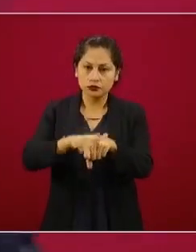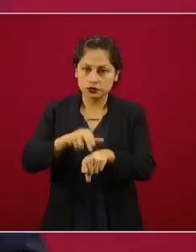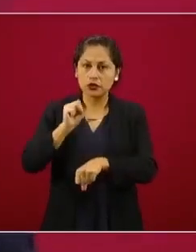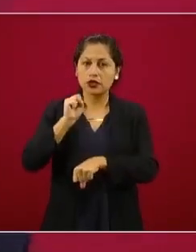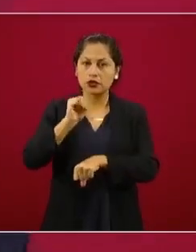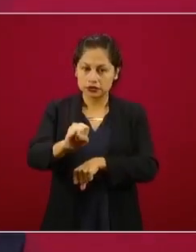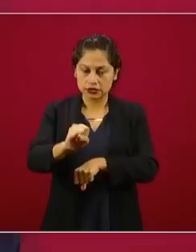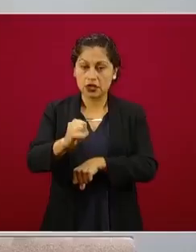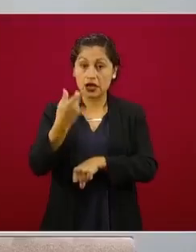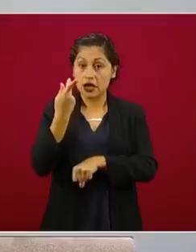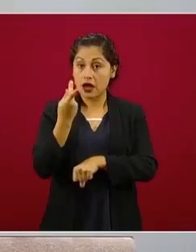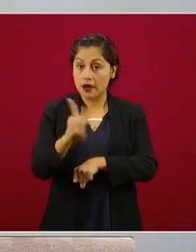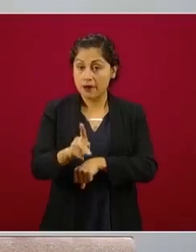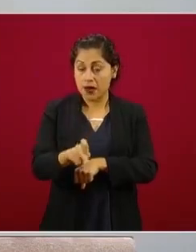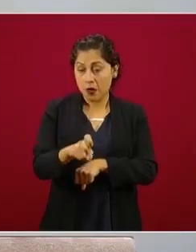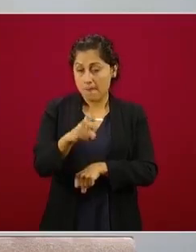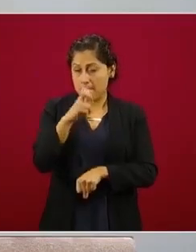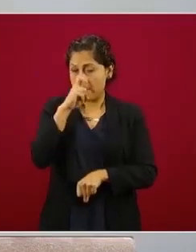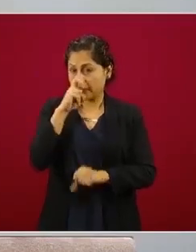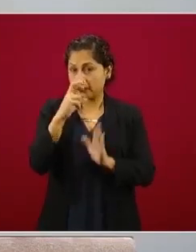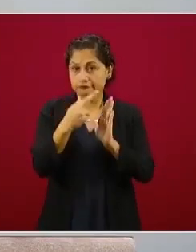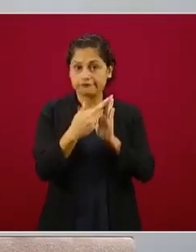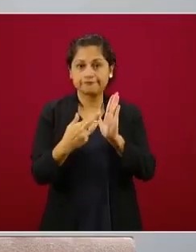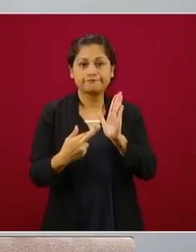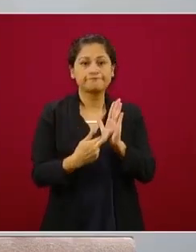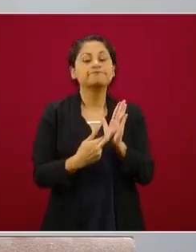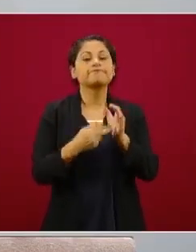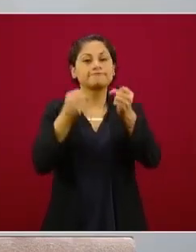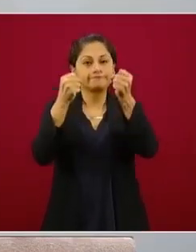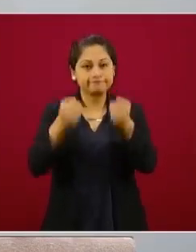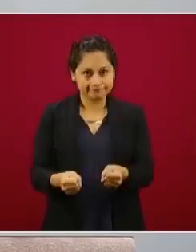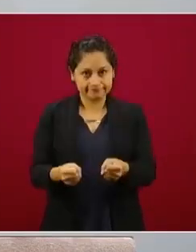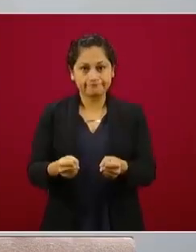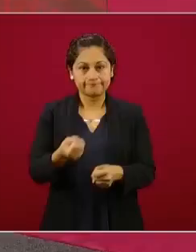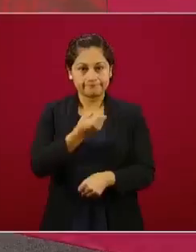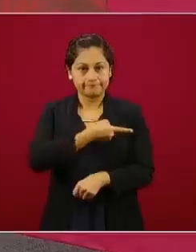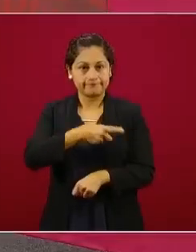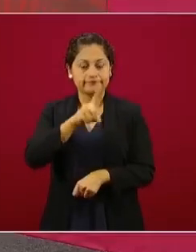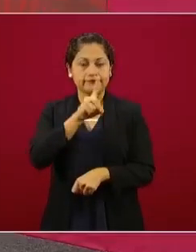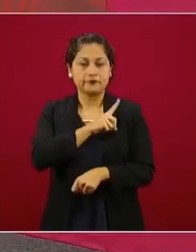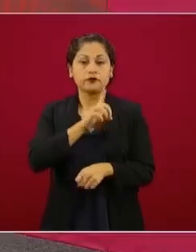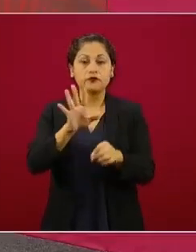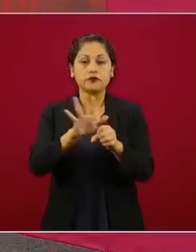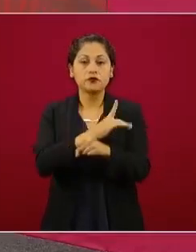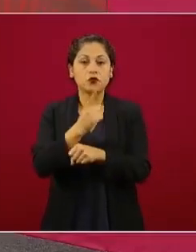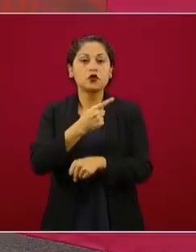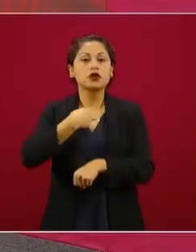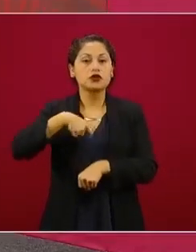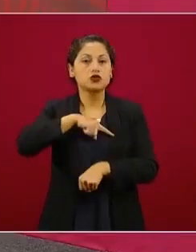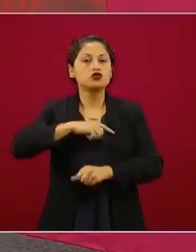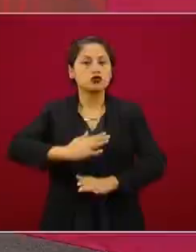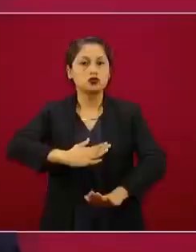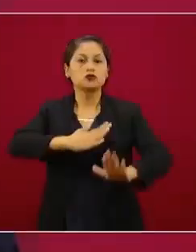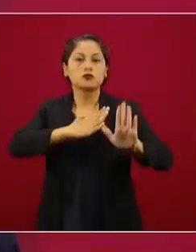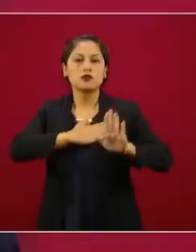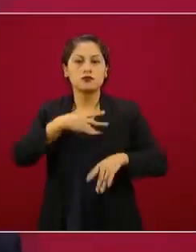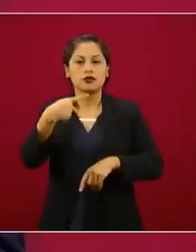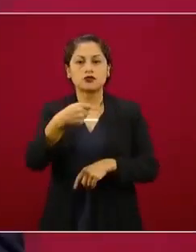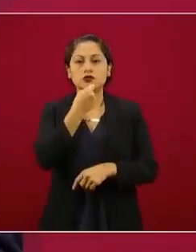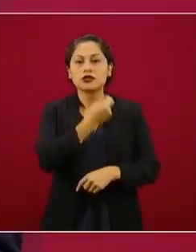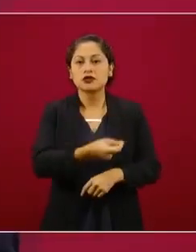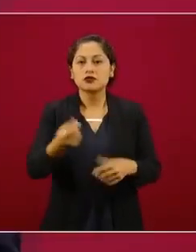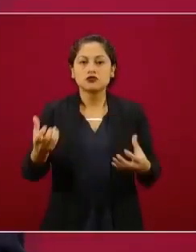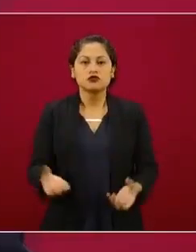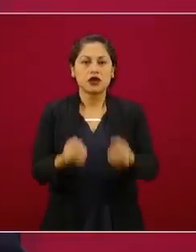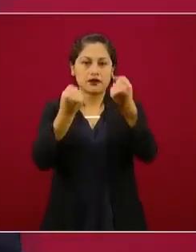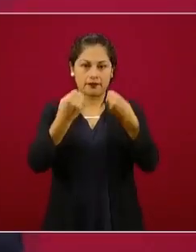reforzamos todas las medidas de seguridad para que la promesa de salvarle la vida a esos niños sea una promesa cumplida.